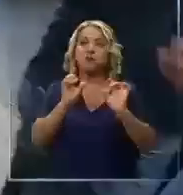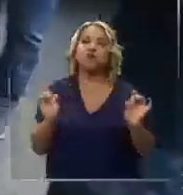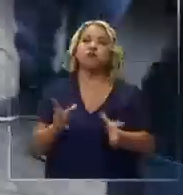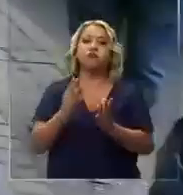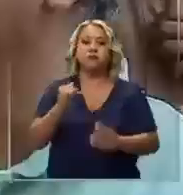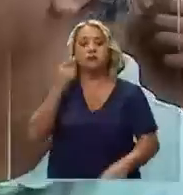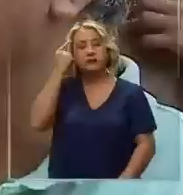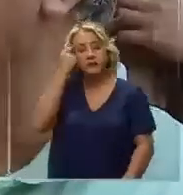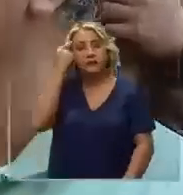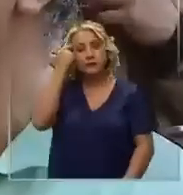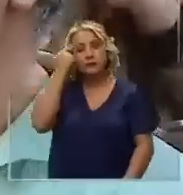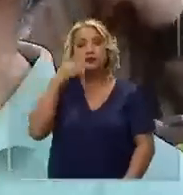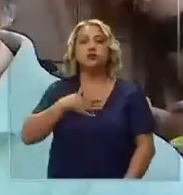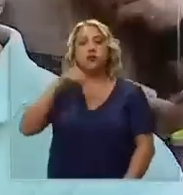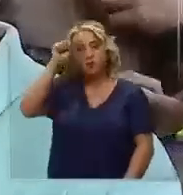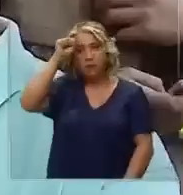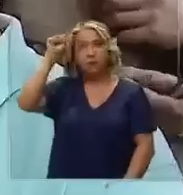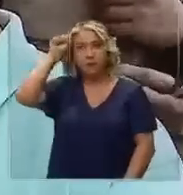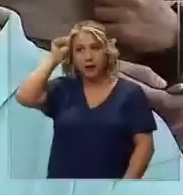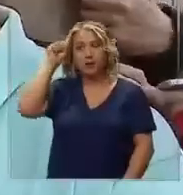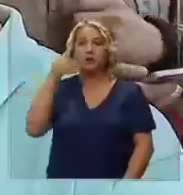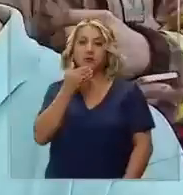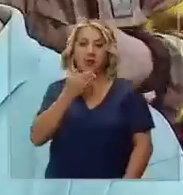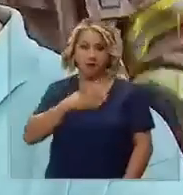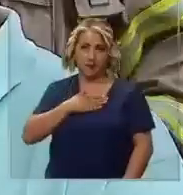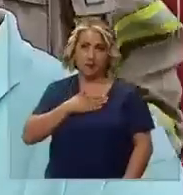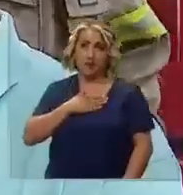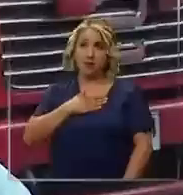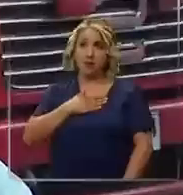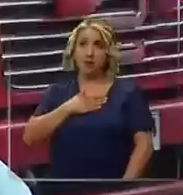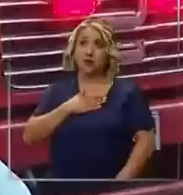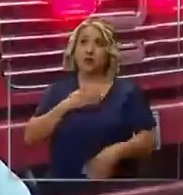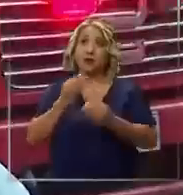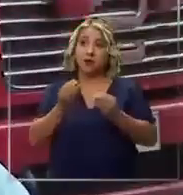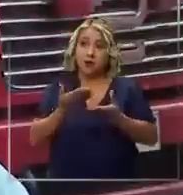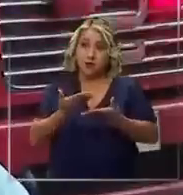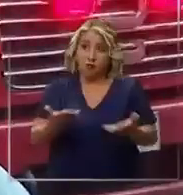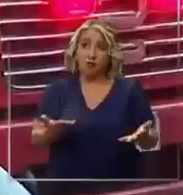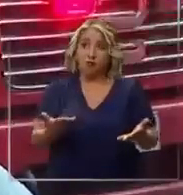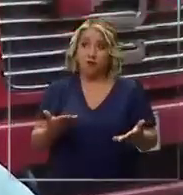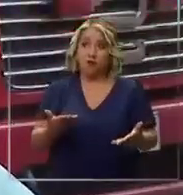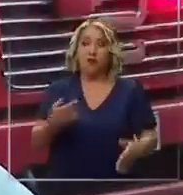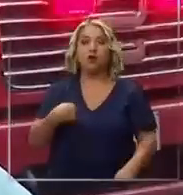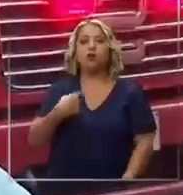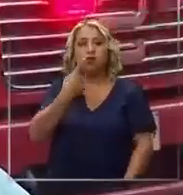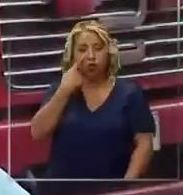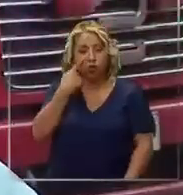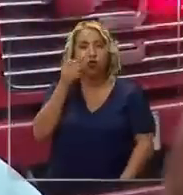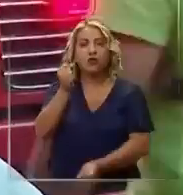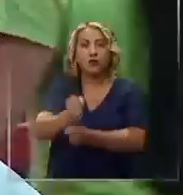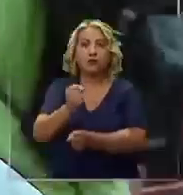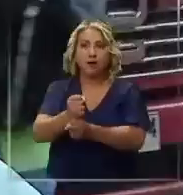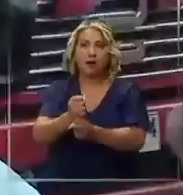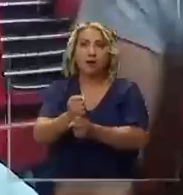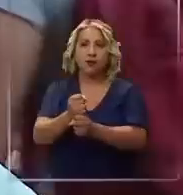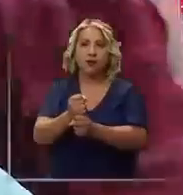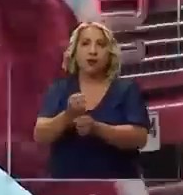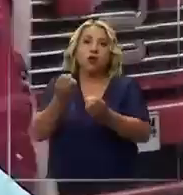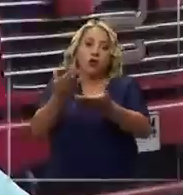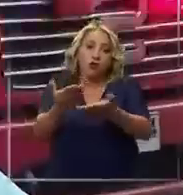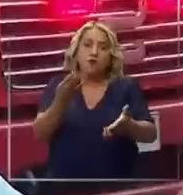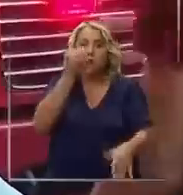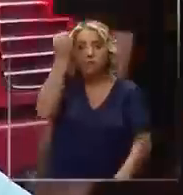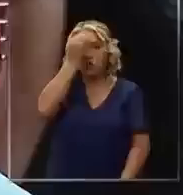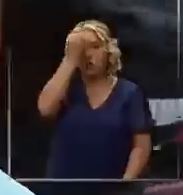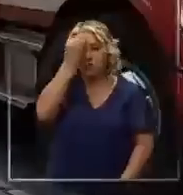estuvo presente. Soy bombero también, entonces obviamente al margen de conocer este trabajo, obviamente la